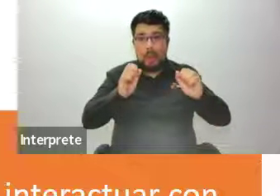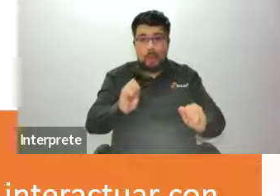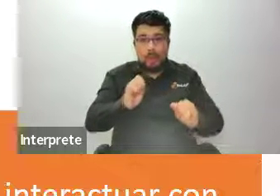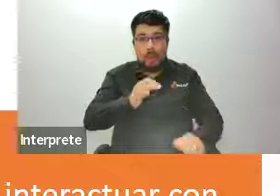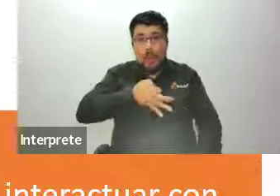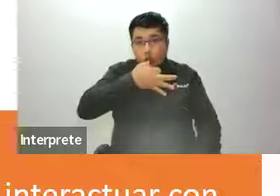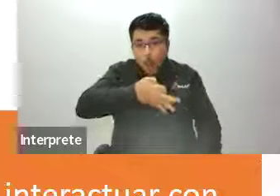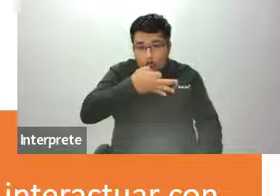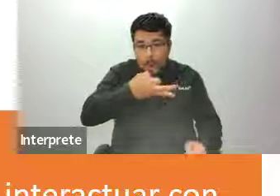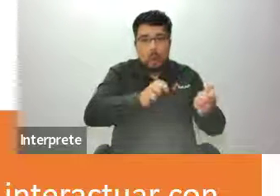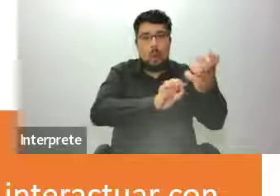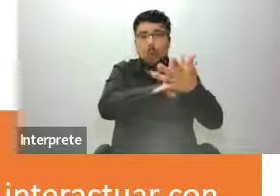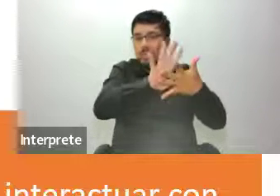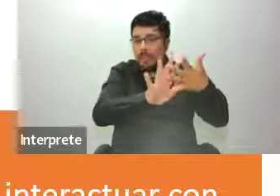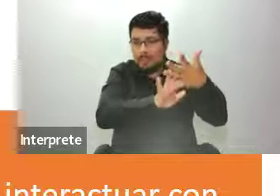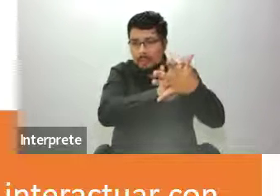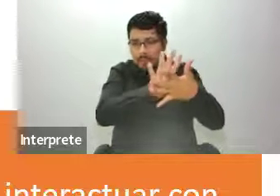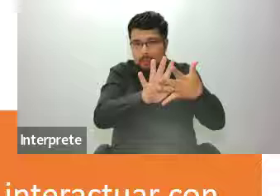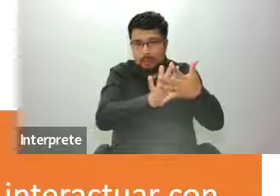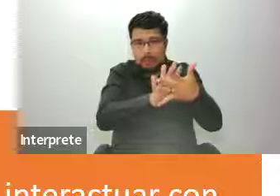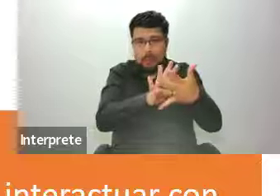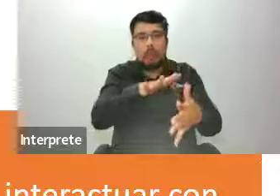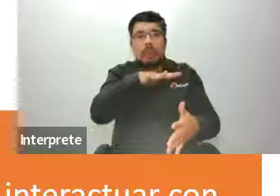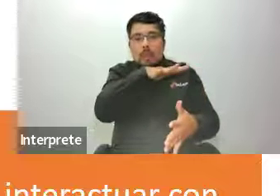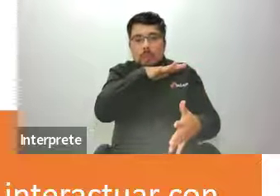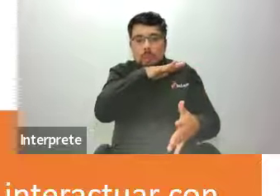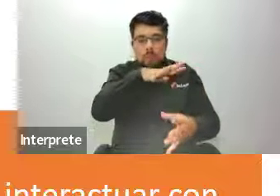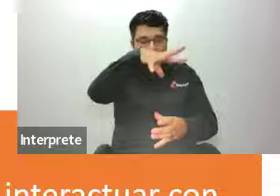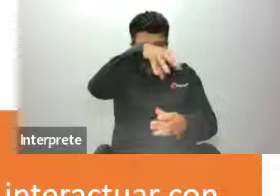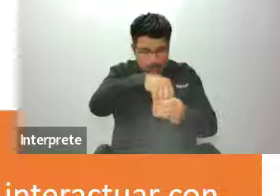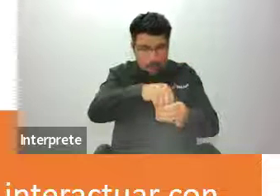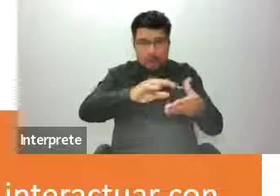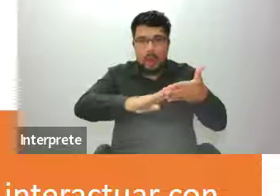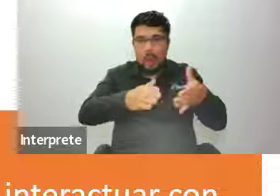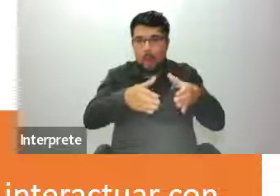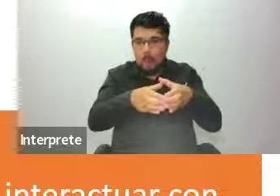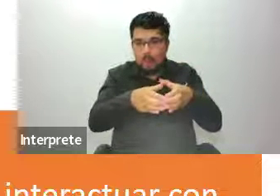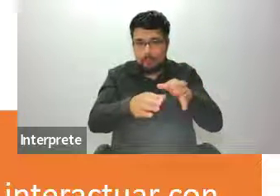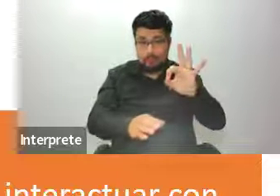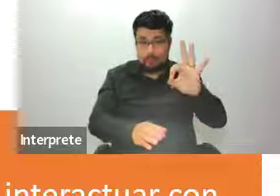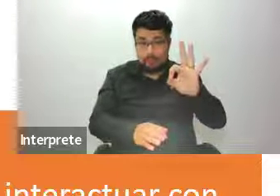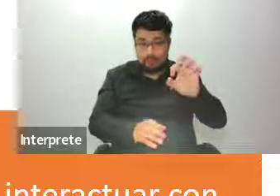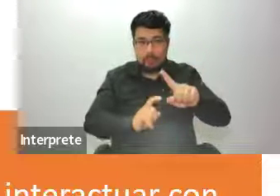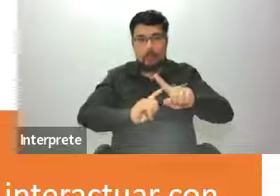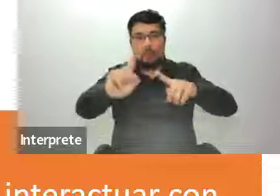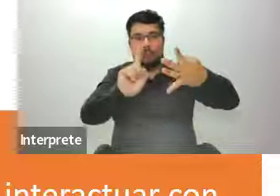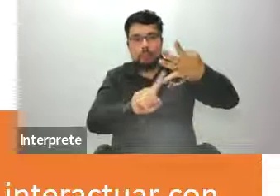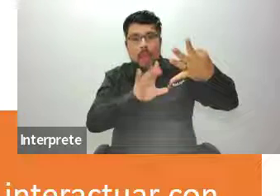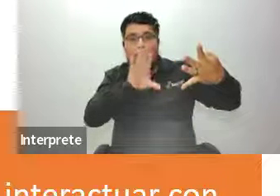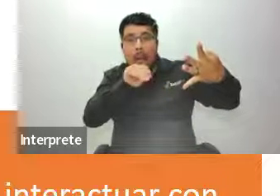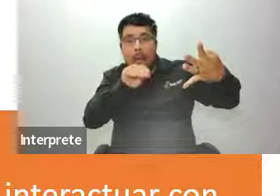utilizan sistemáticamente en una comunidad. Y el habla sería el soporte